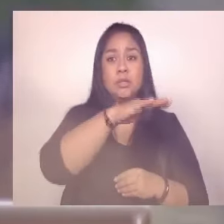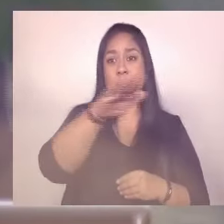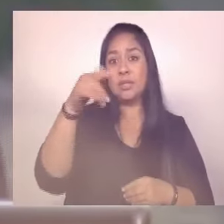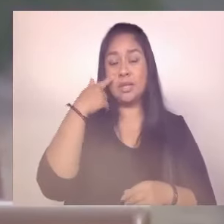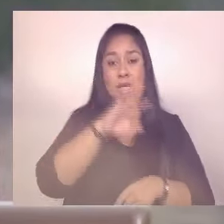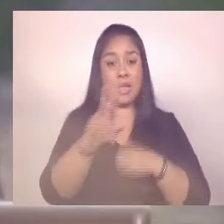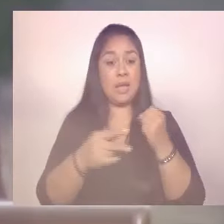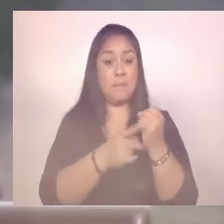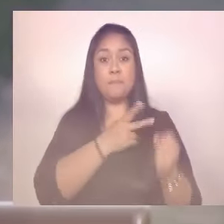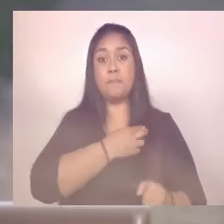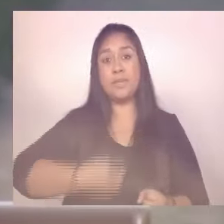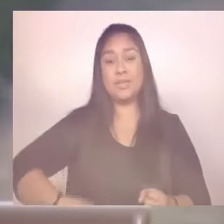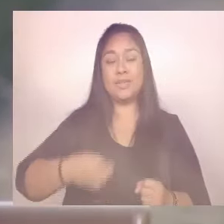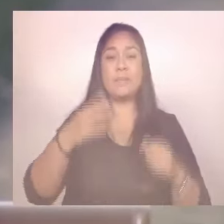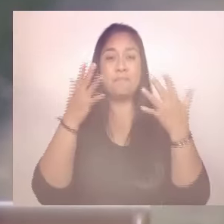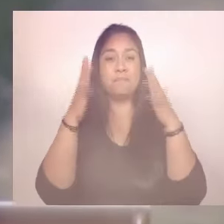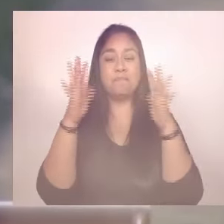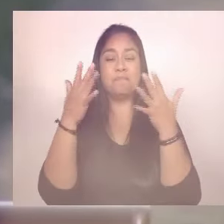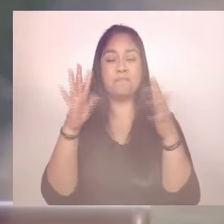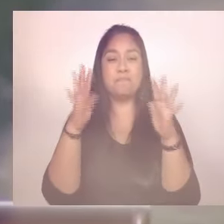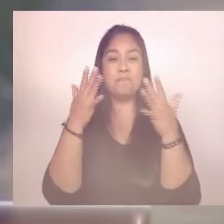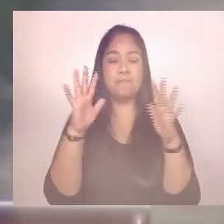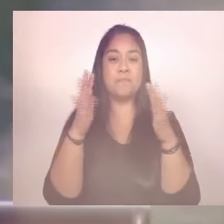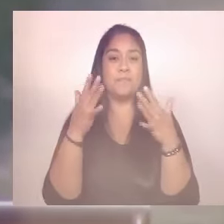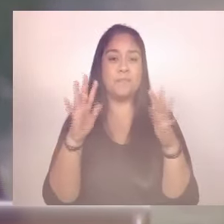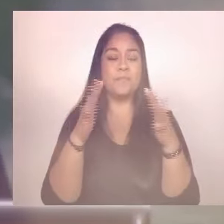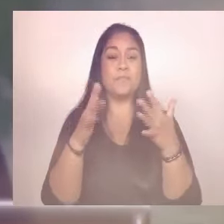Estimados amigos, señora vicepresidente,